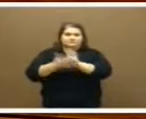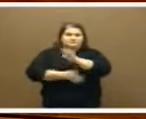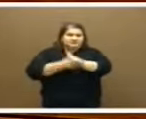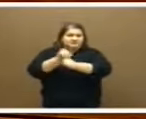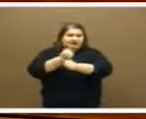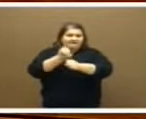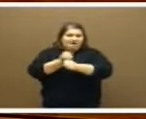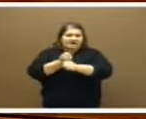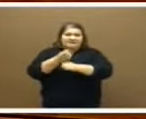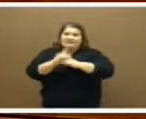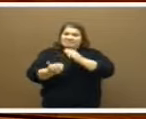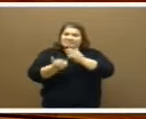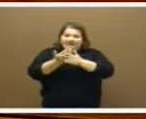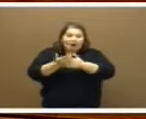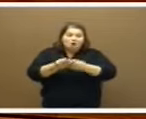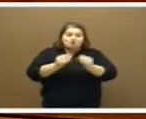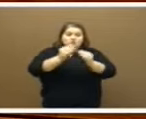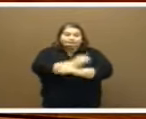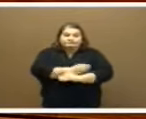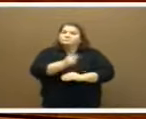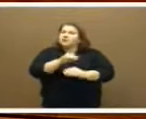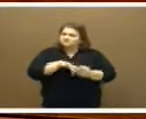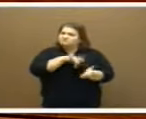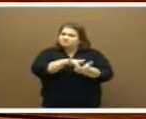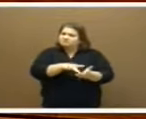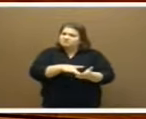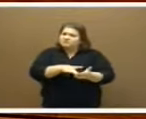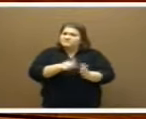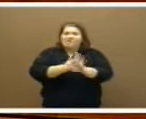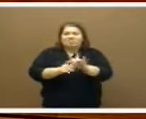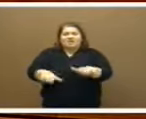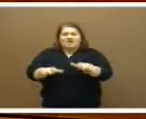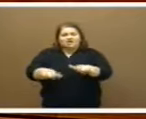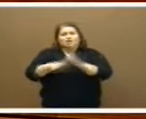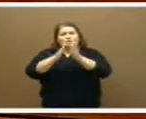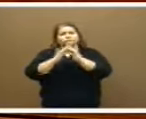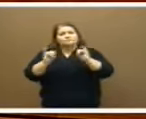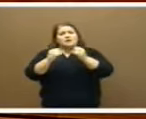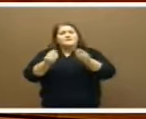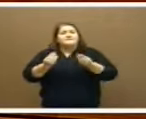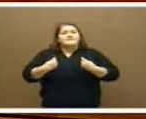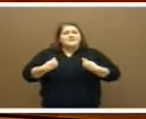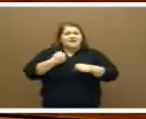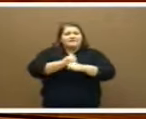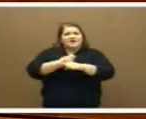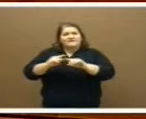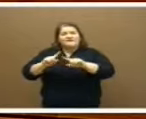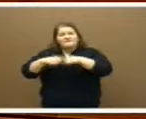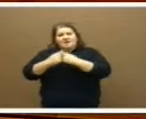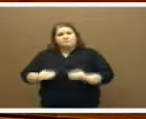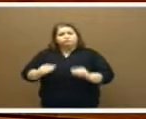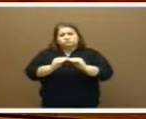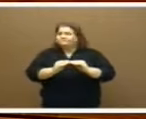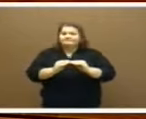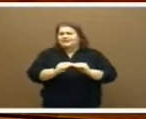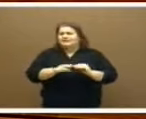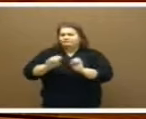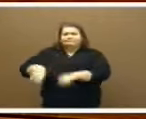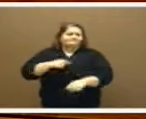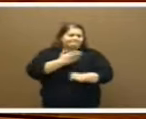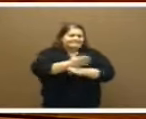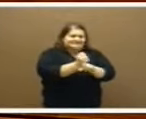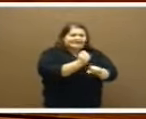incluso en días que no les corresponde, anteponiendo su descanso y la conciliación de la vida laboral y familiar para garantizar el bienestar